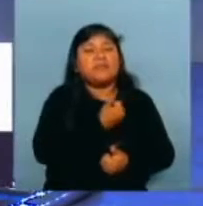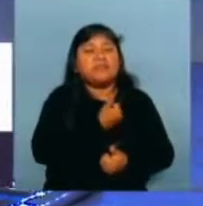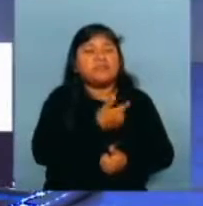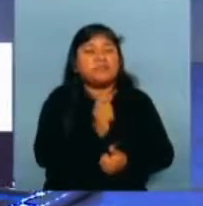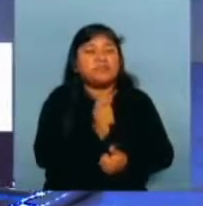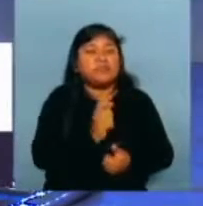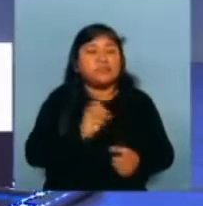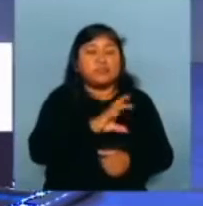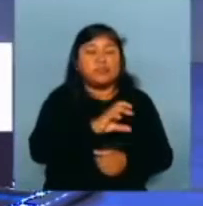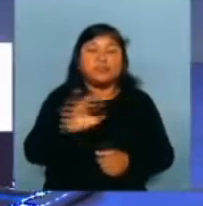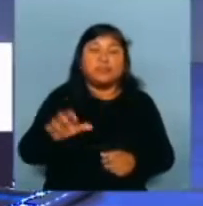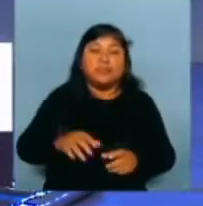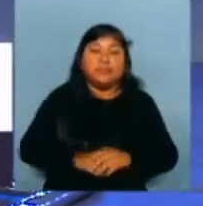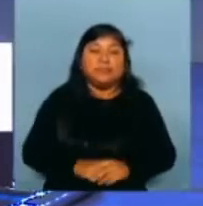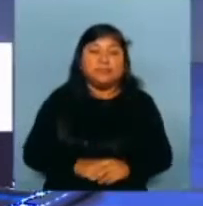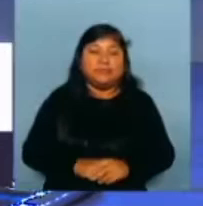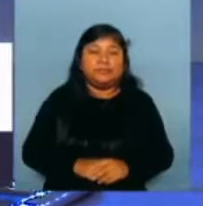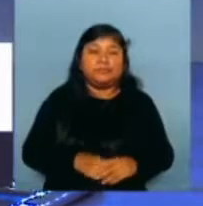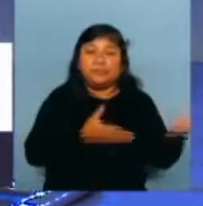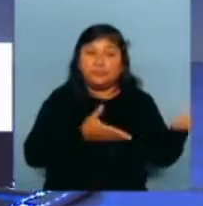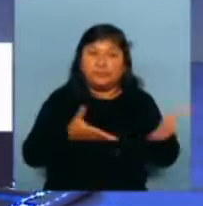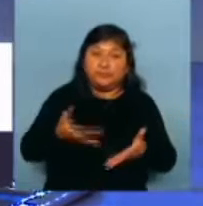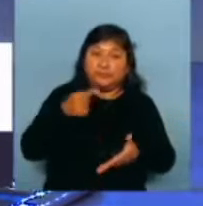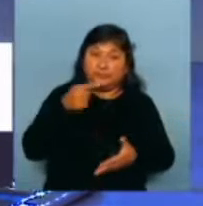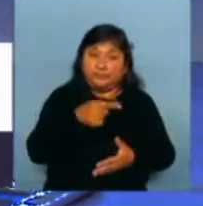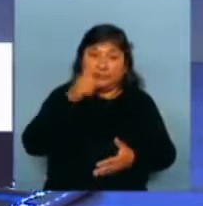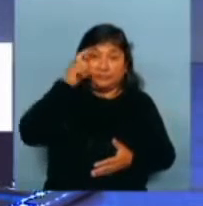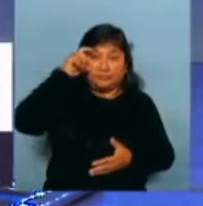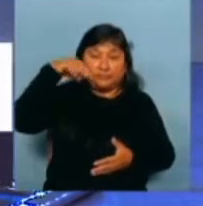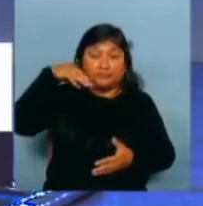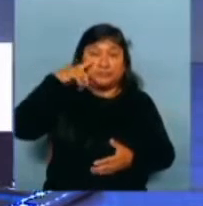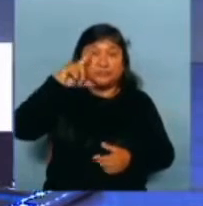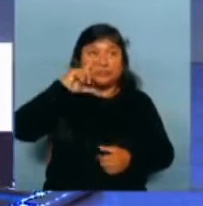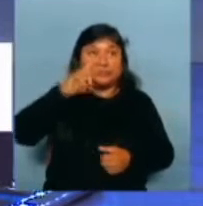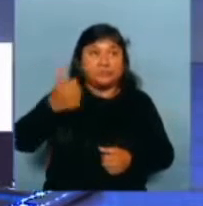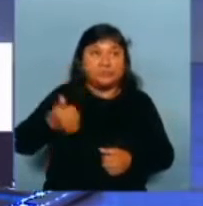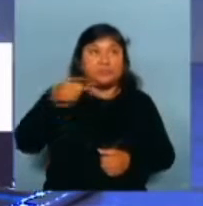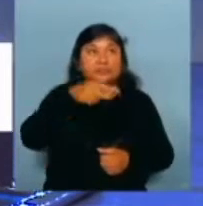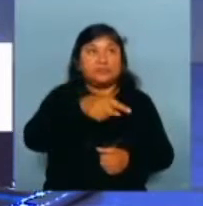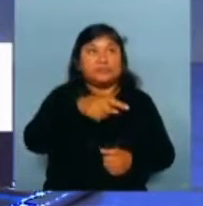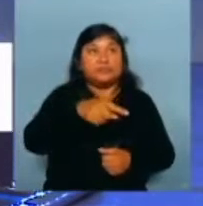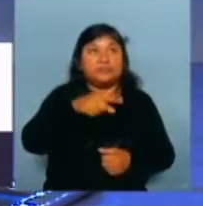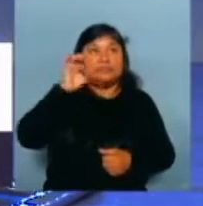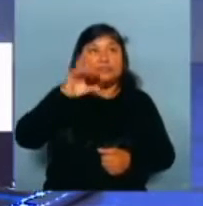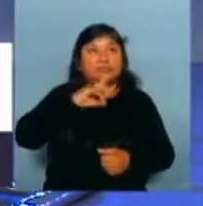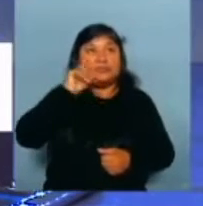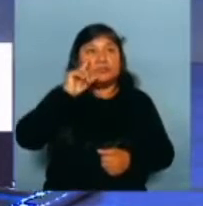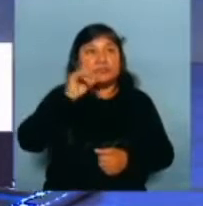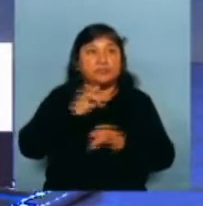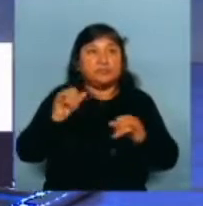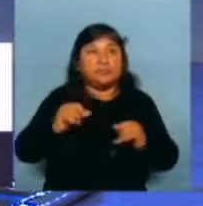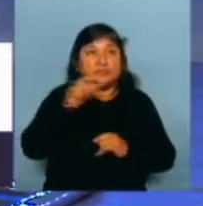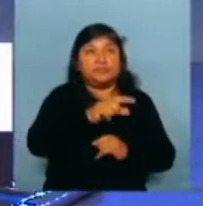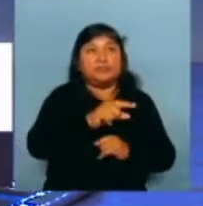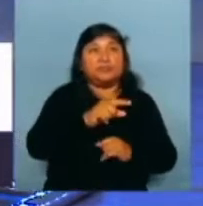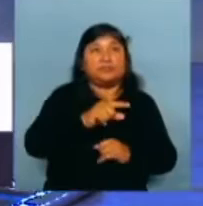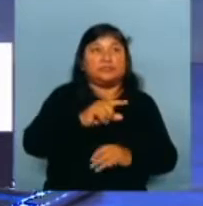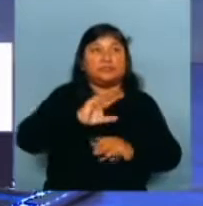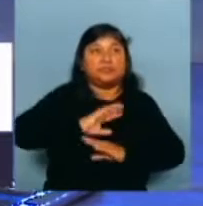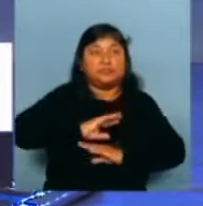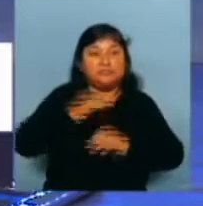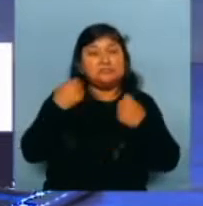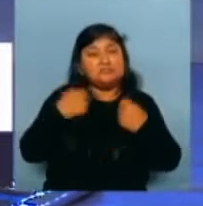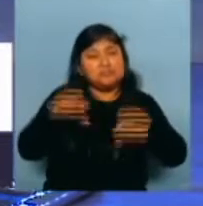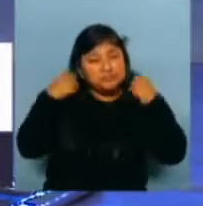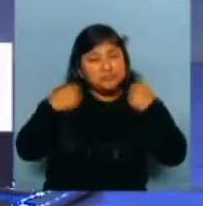Sí, así es. Bueno, vino Emilia, estoy haciendo la parte física, Emilia Ortiz. Uh-huh. Bueno, con ella